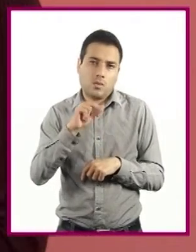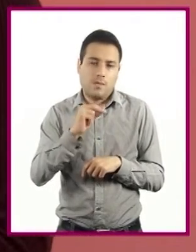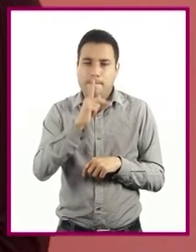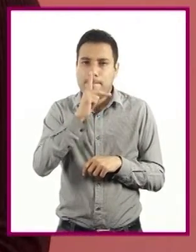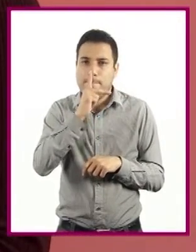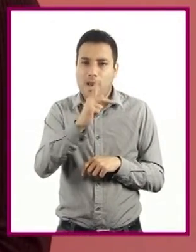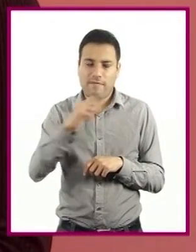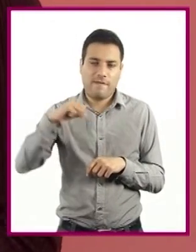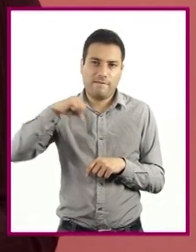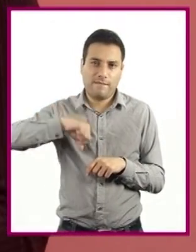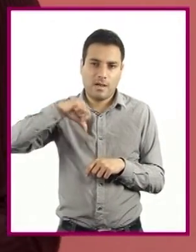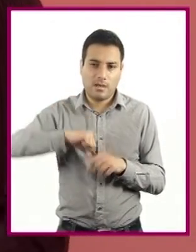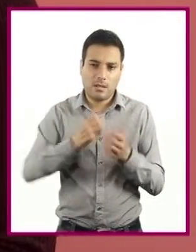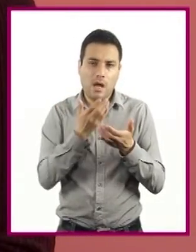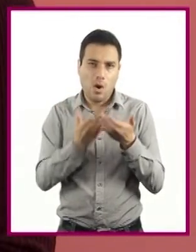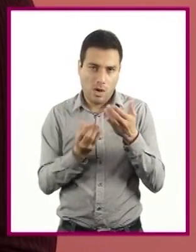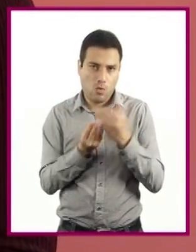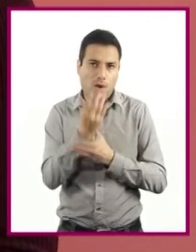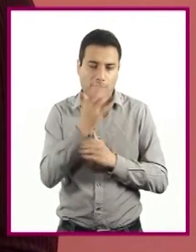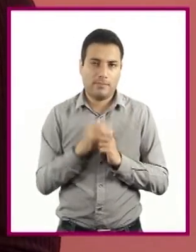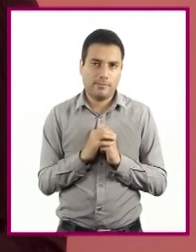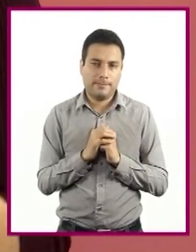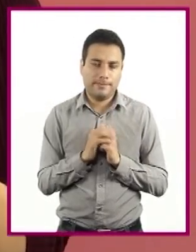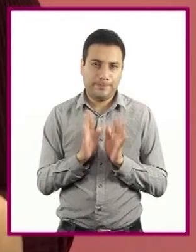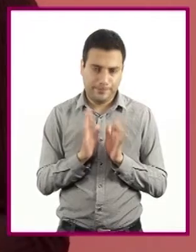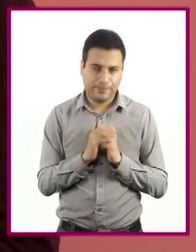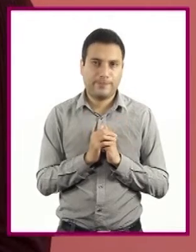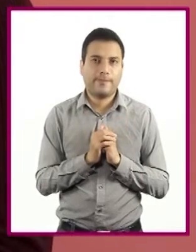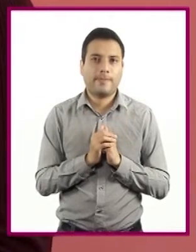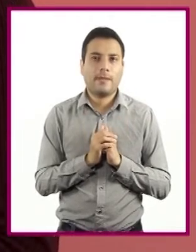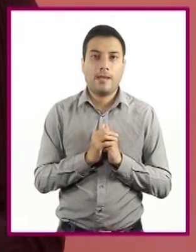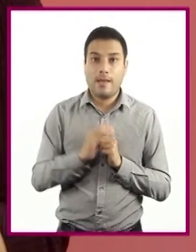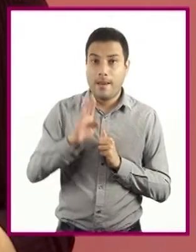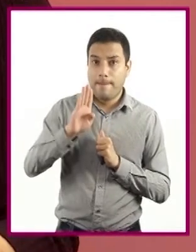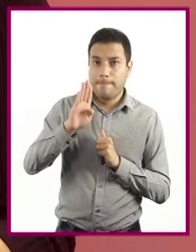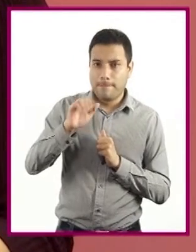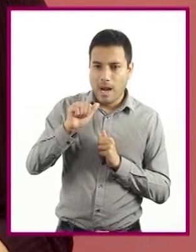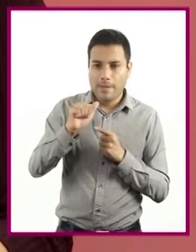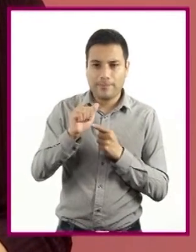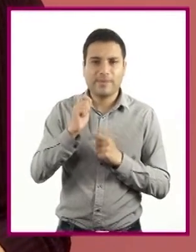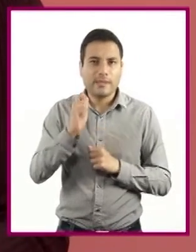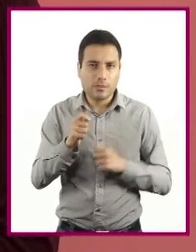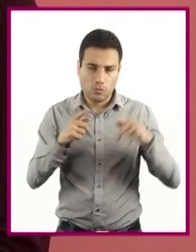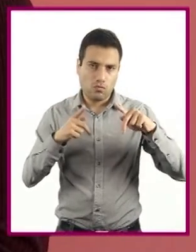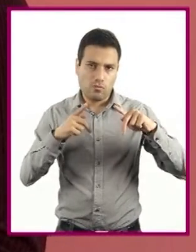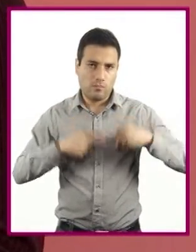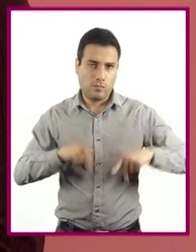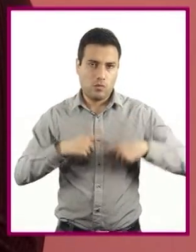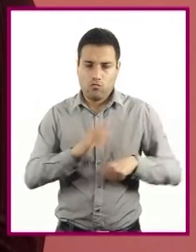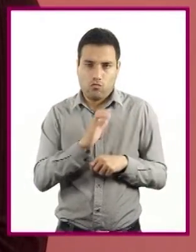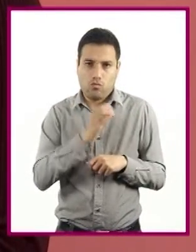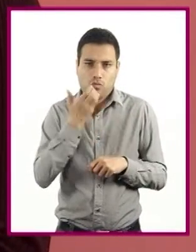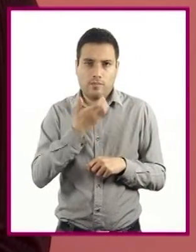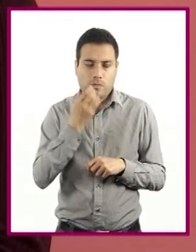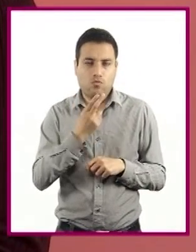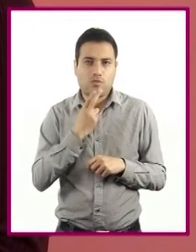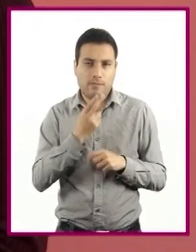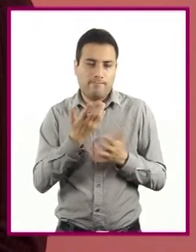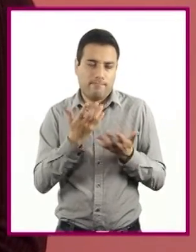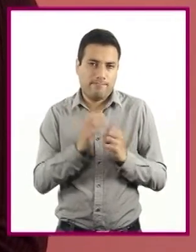y está en uso de hecho solo en textos clásicos, mientras que ba es muy común en el lenguaje contemporáneo,